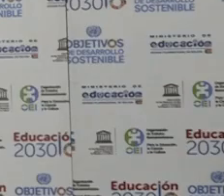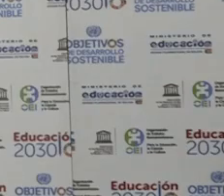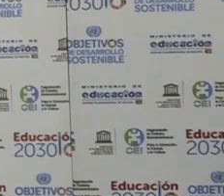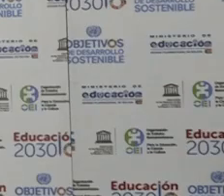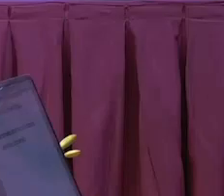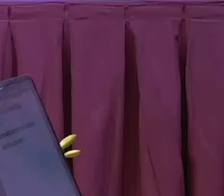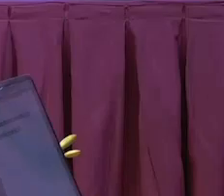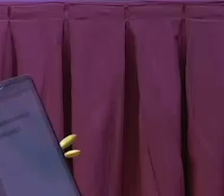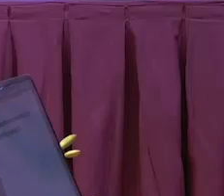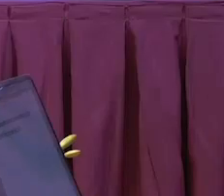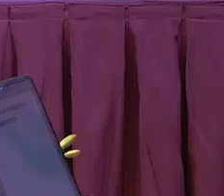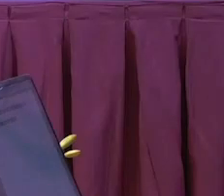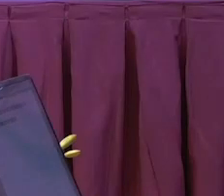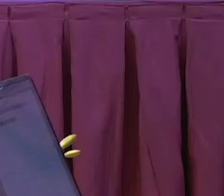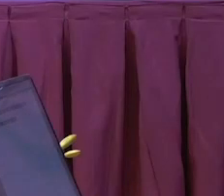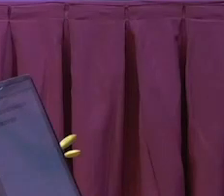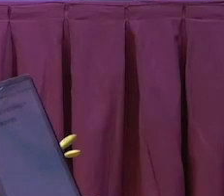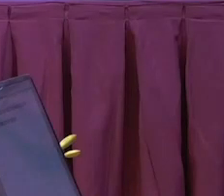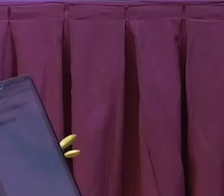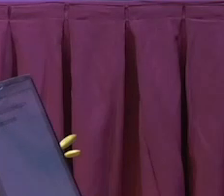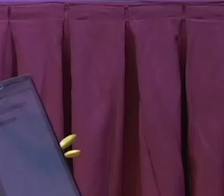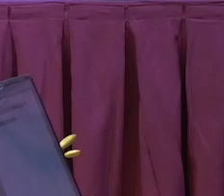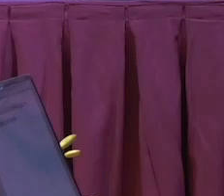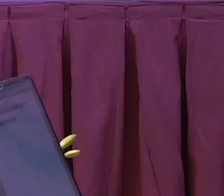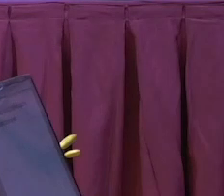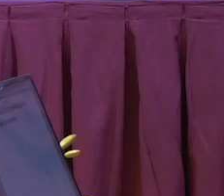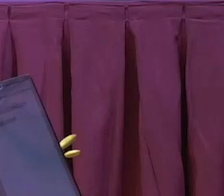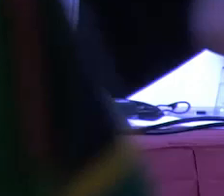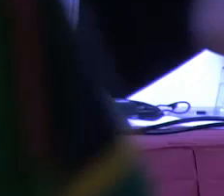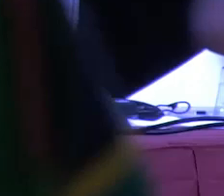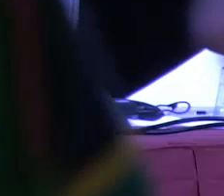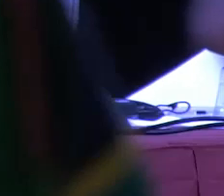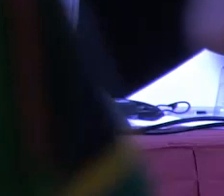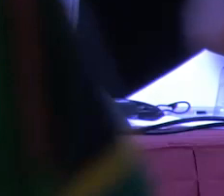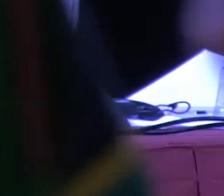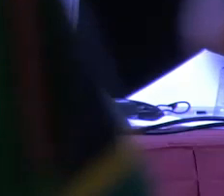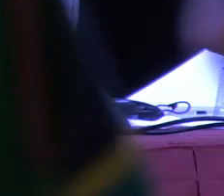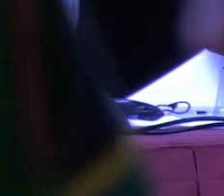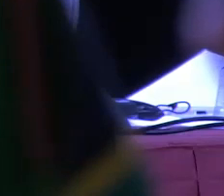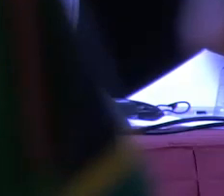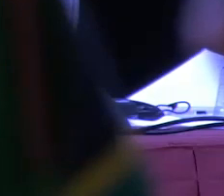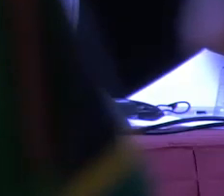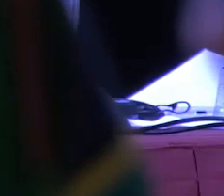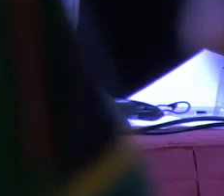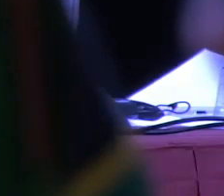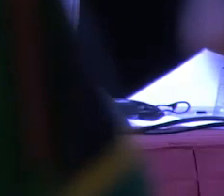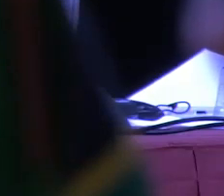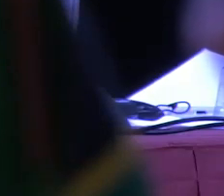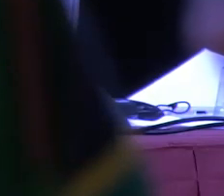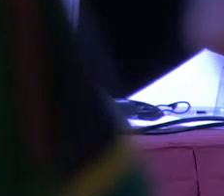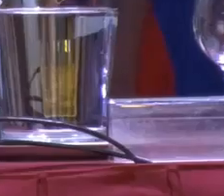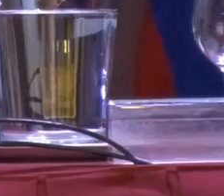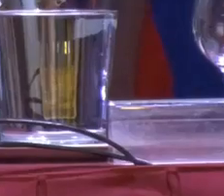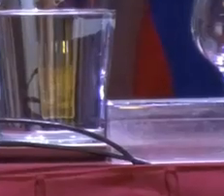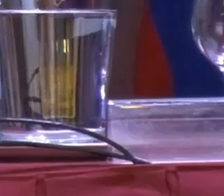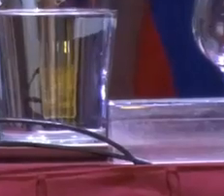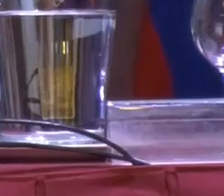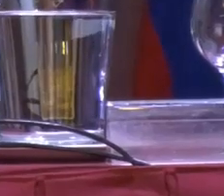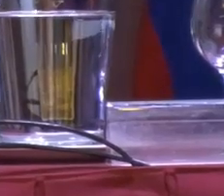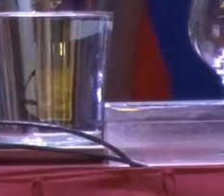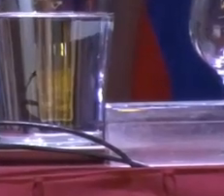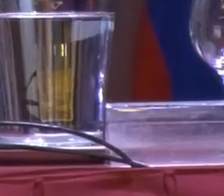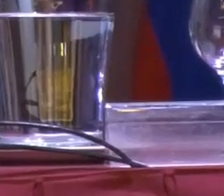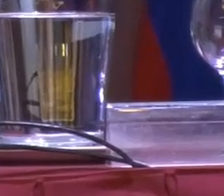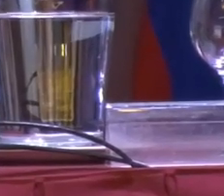jóvenes que se están formando en nuestro sistema educativo. Finalmente, tras un arduo trabajo, ministros y autoridades educativas de